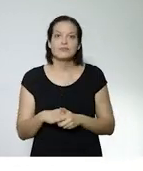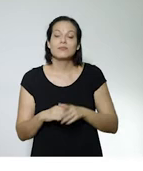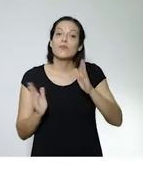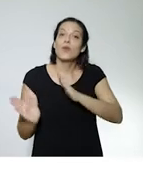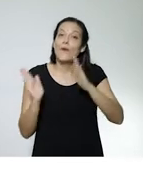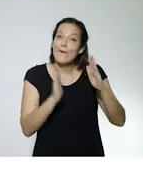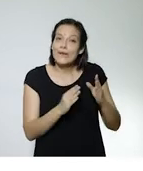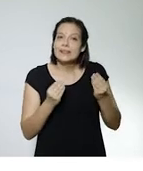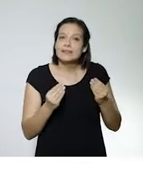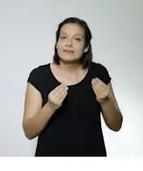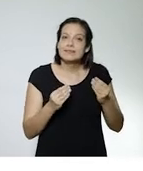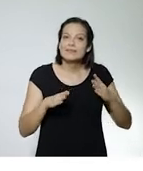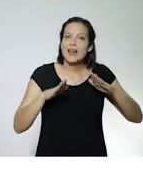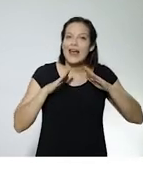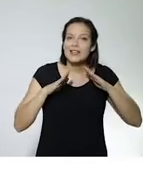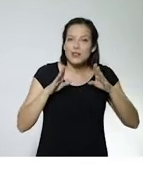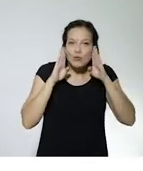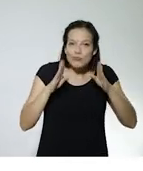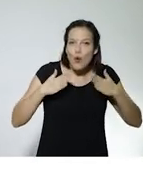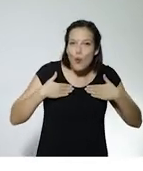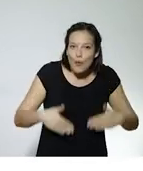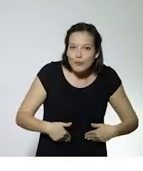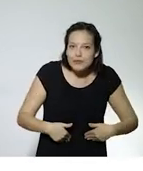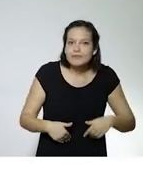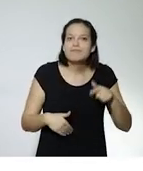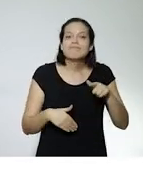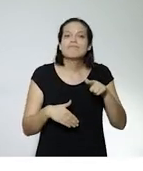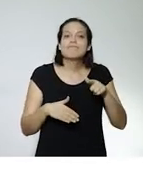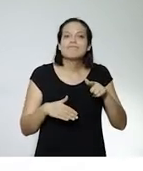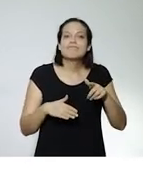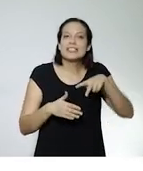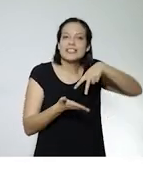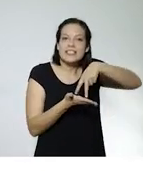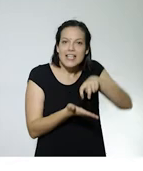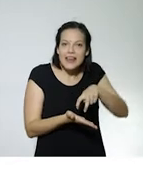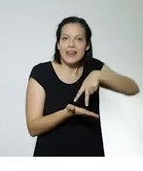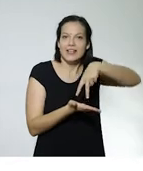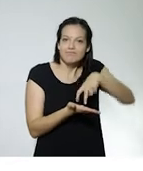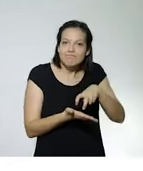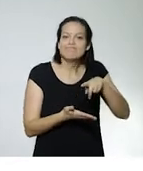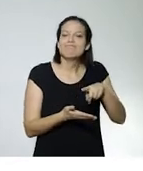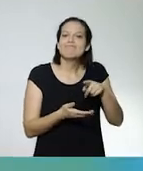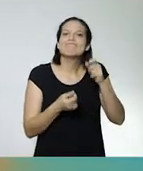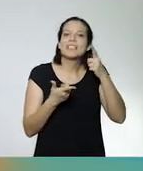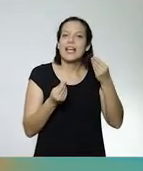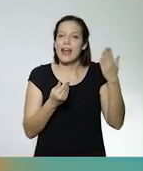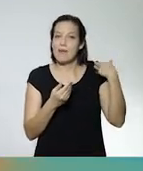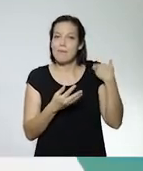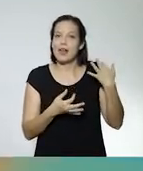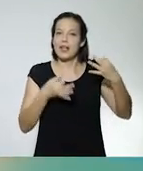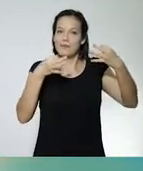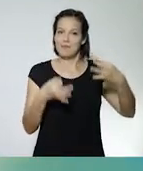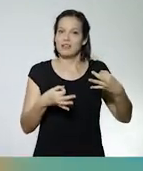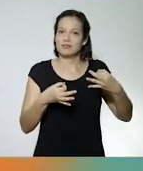a través de ejercicios localizados, en este caso realiza sentadillas. La idea es que el tronco esté recto y